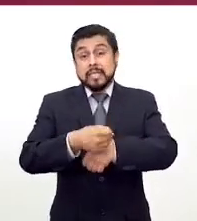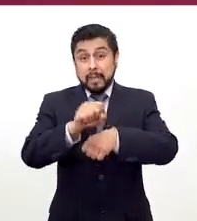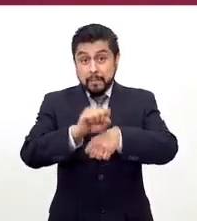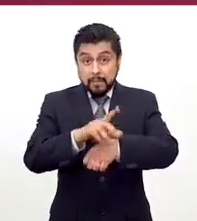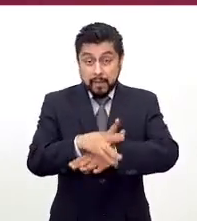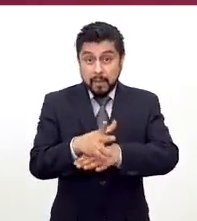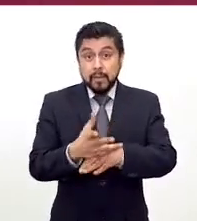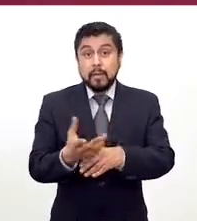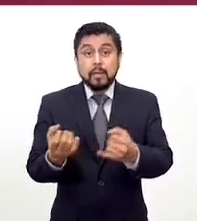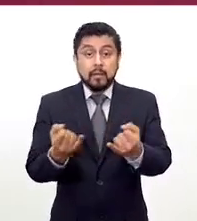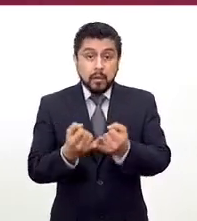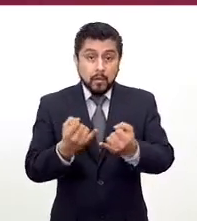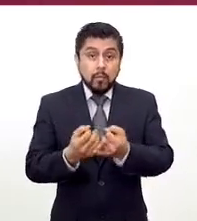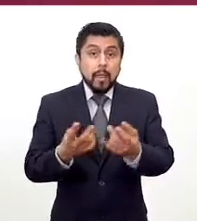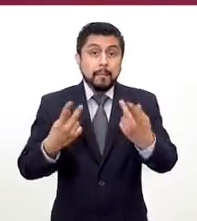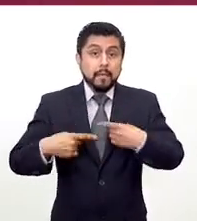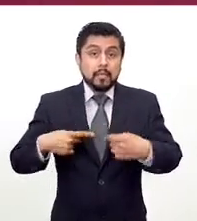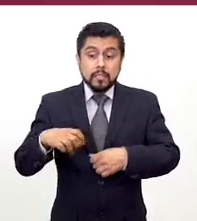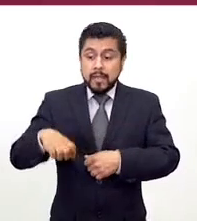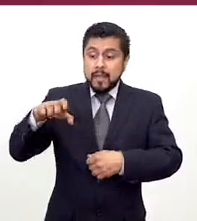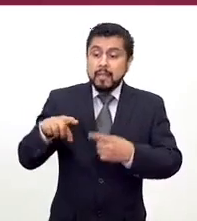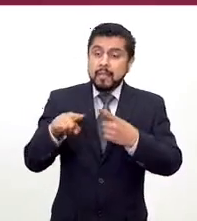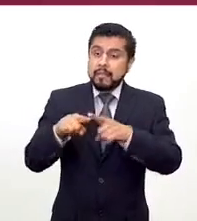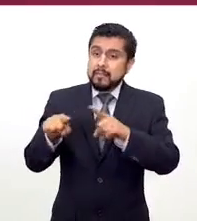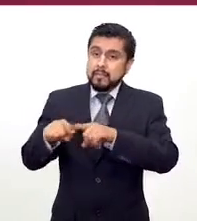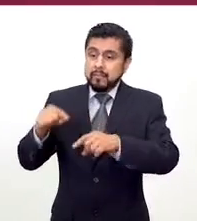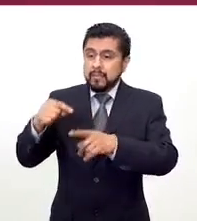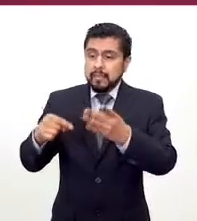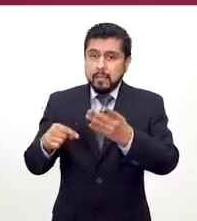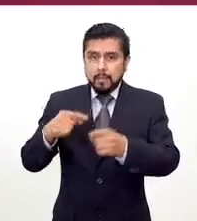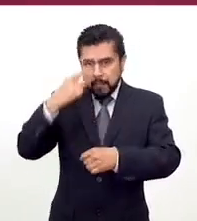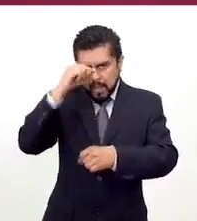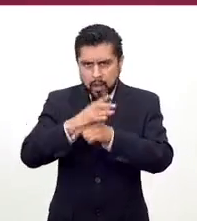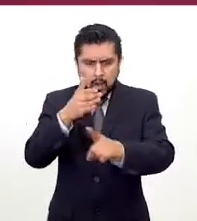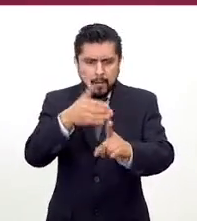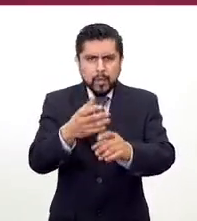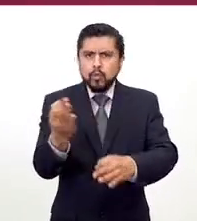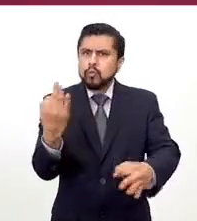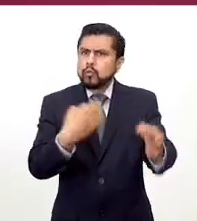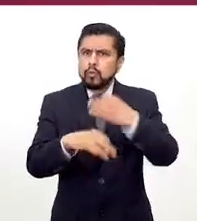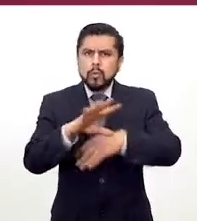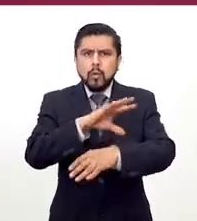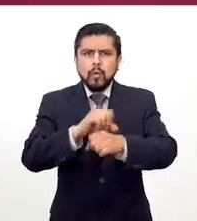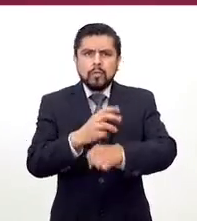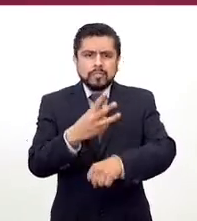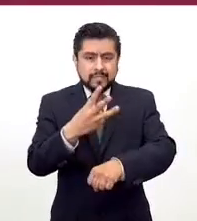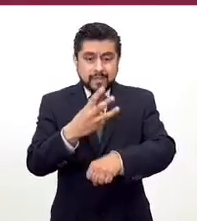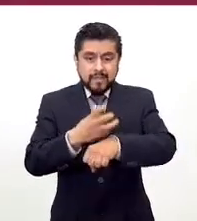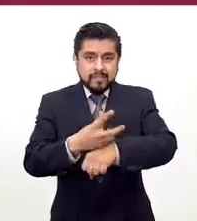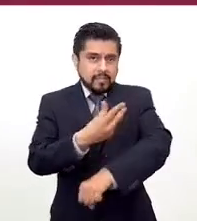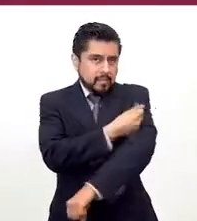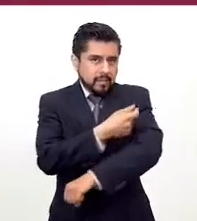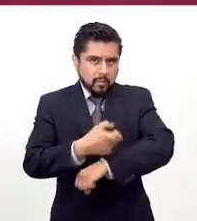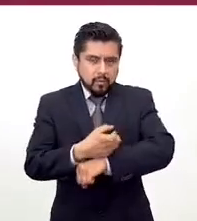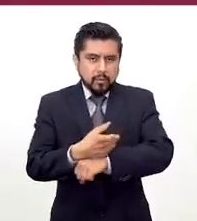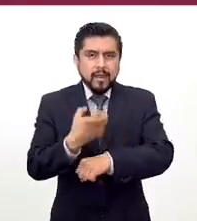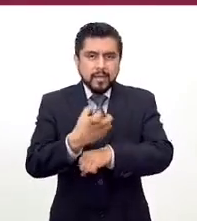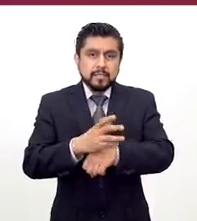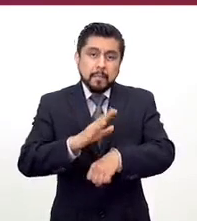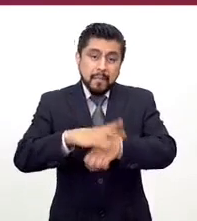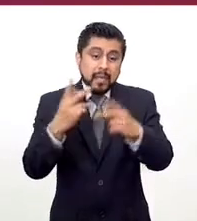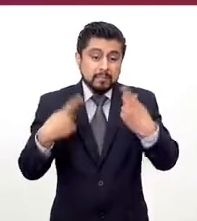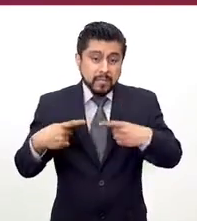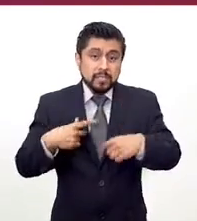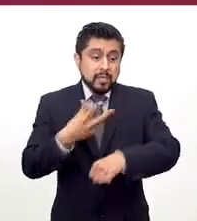a ir con las personas de las siguientes edades para que todos tengamos la tercera vacuna. Esa es la estrategia que debemos seguir. Mientras